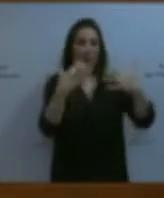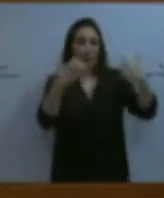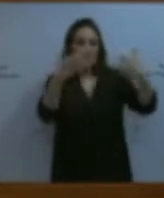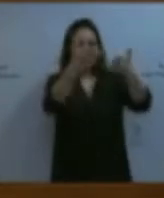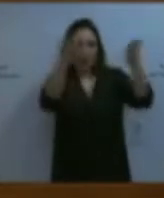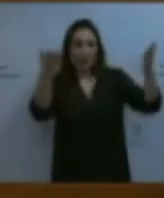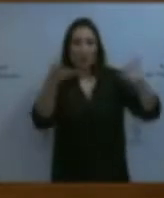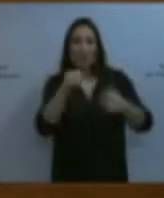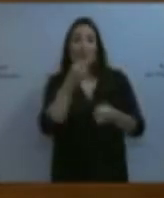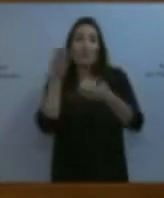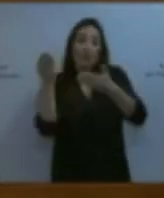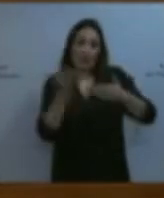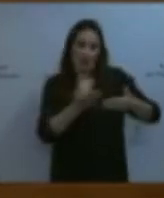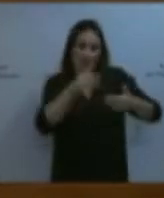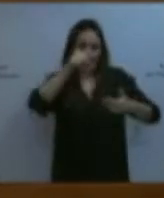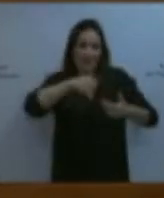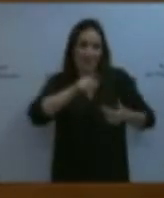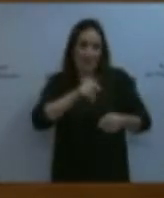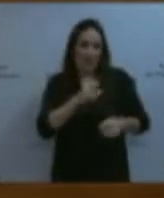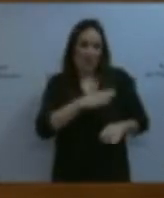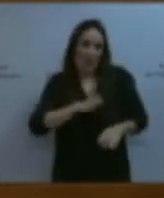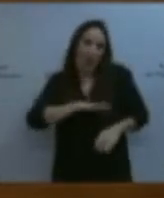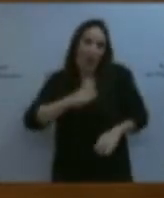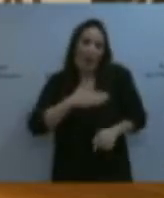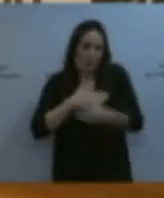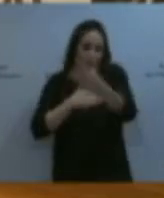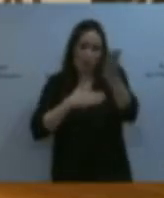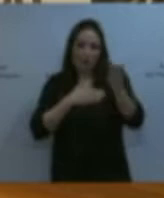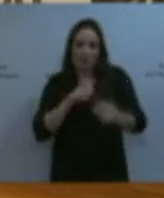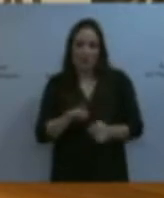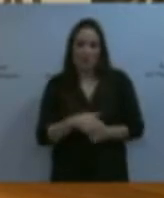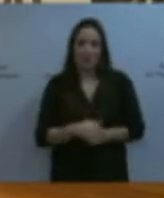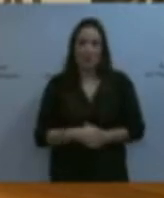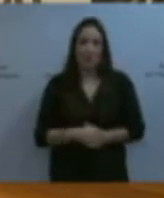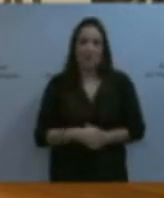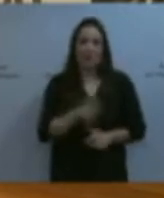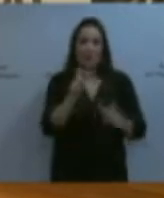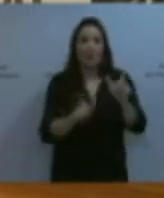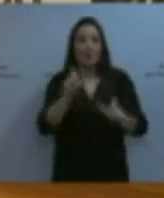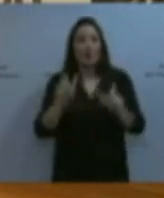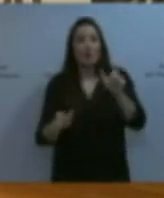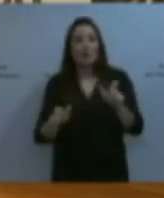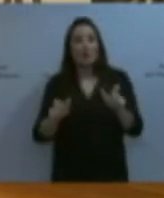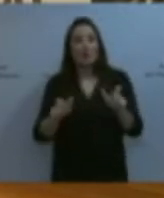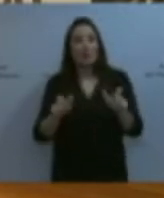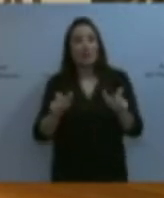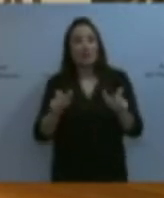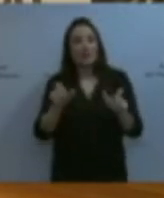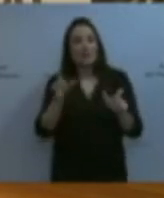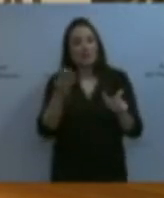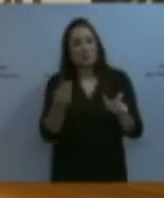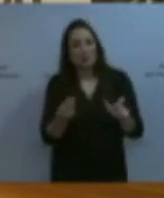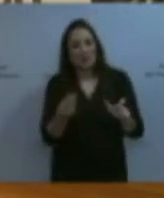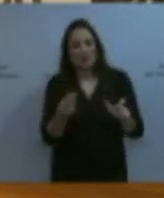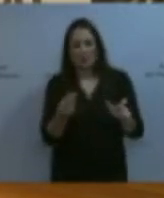a la que también es su casa. Son muchas las inquilinas a las que les avergüenza recibir visitas en